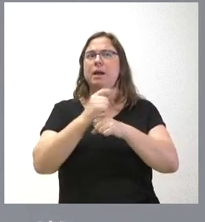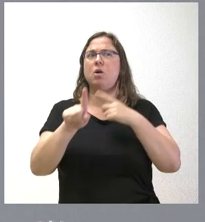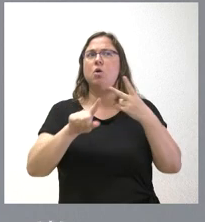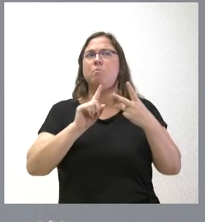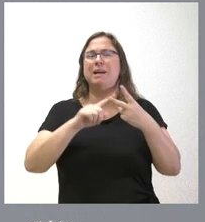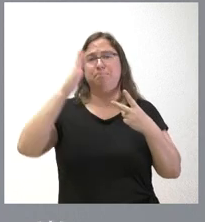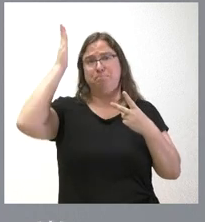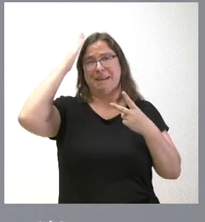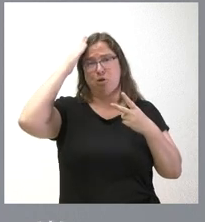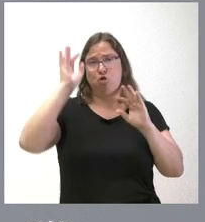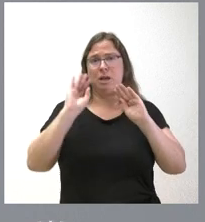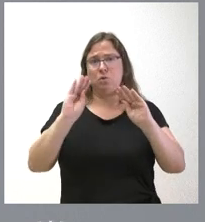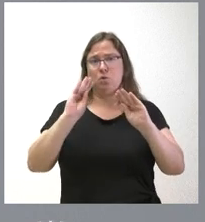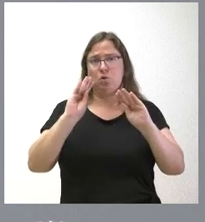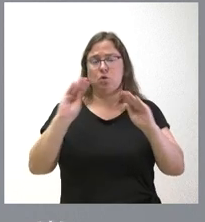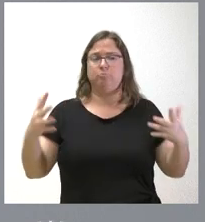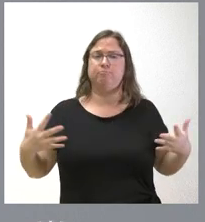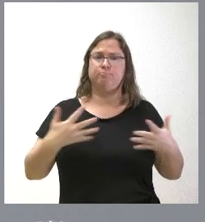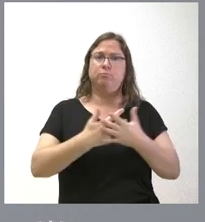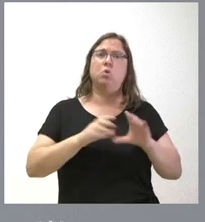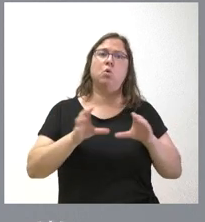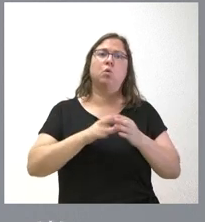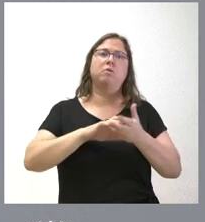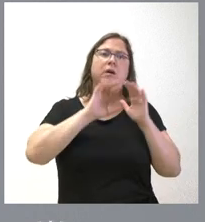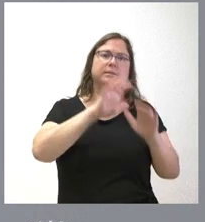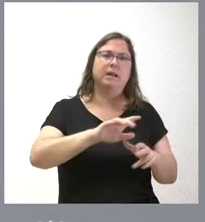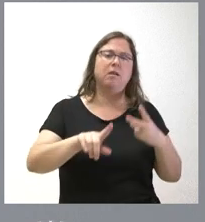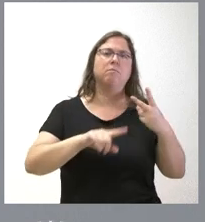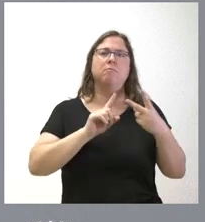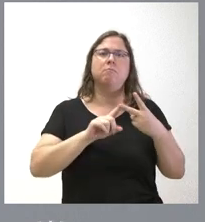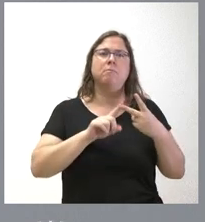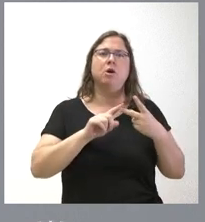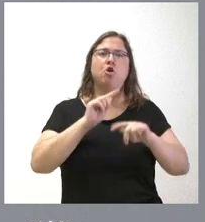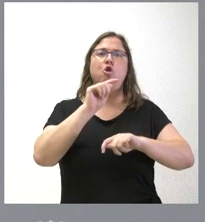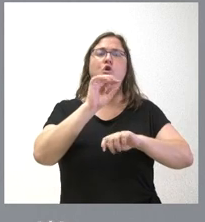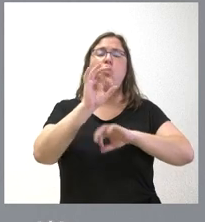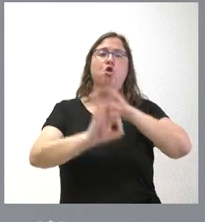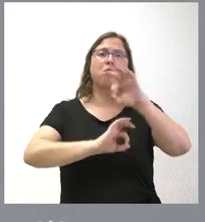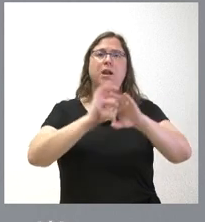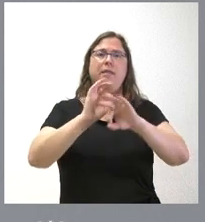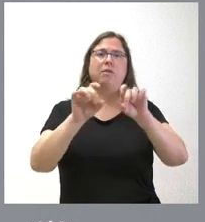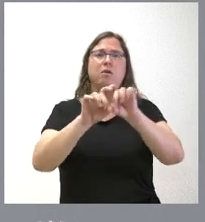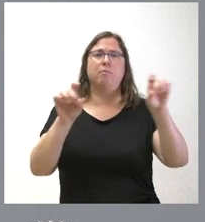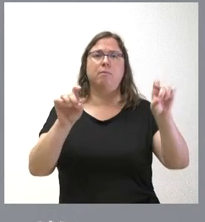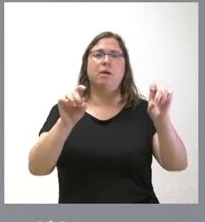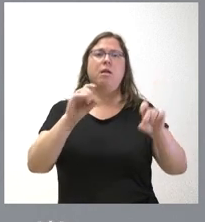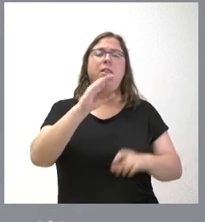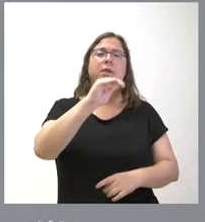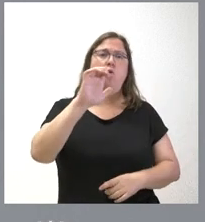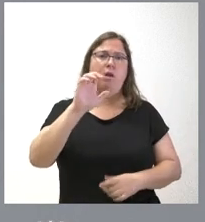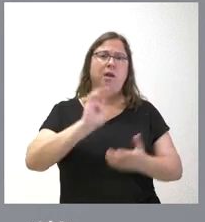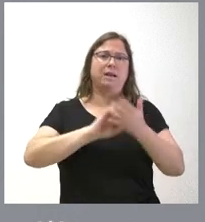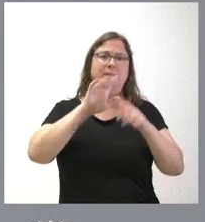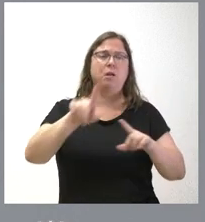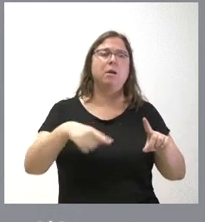patronato que está integrado por la junta de Castilla y león por la organización empresarial Zoe Castilla y león y por los sindicatos